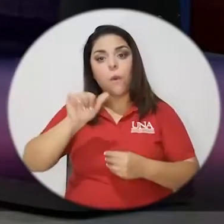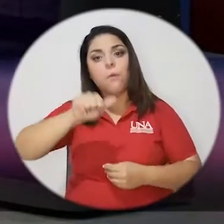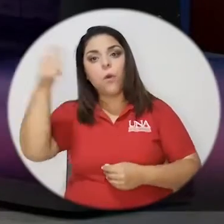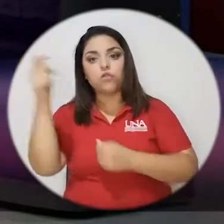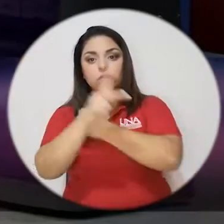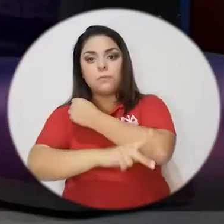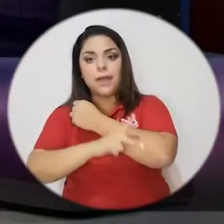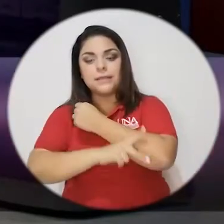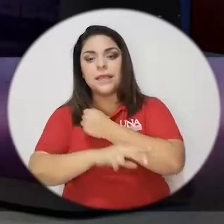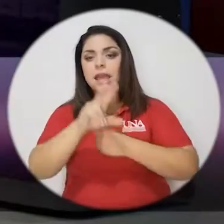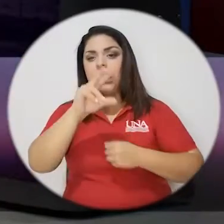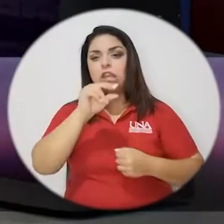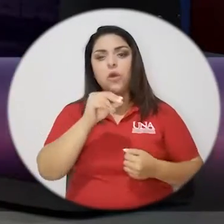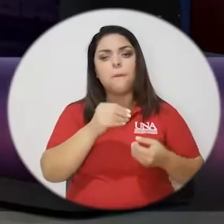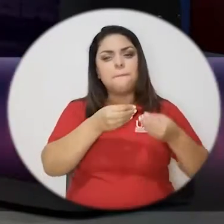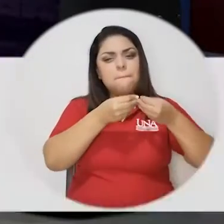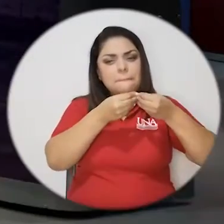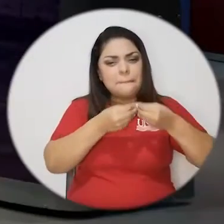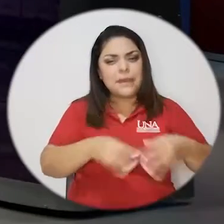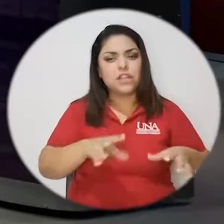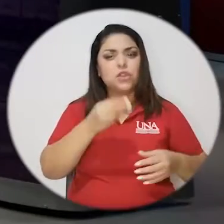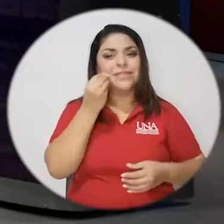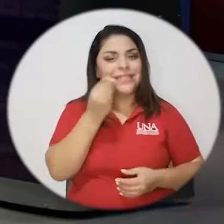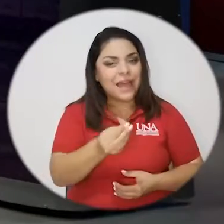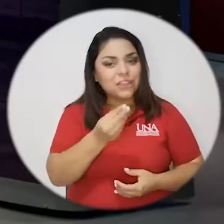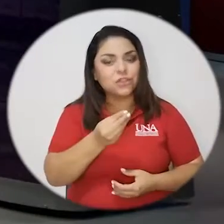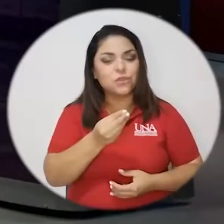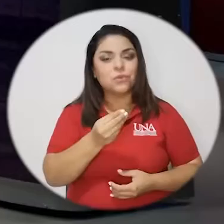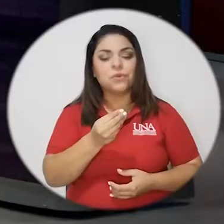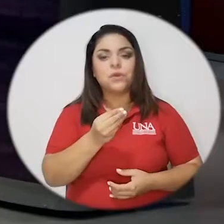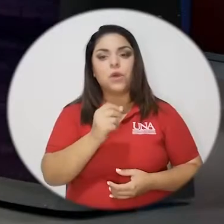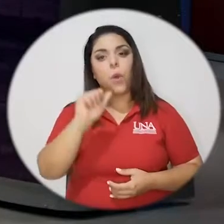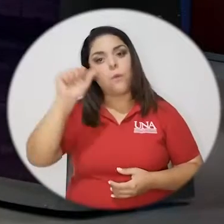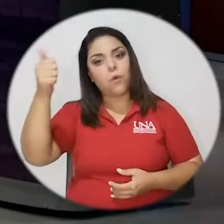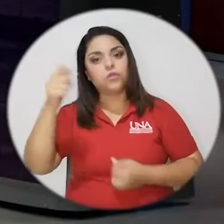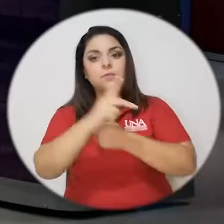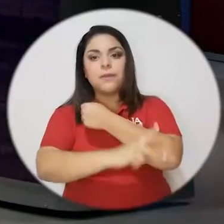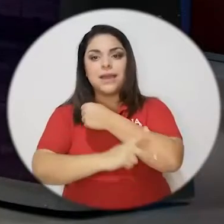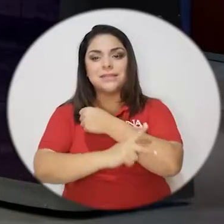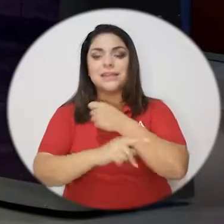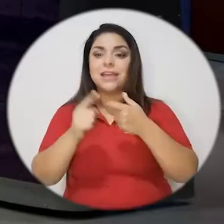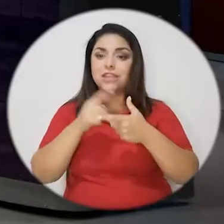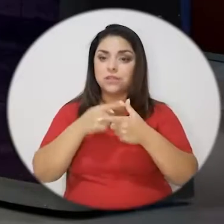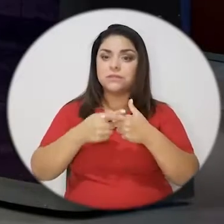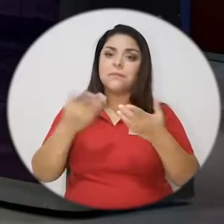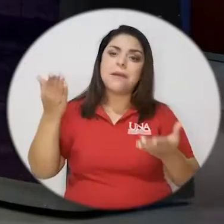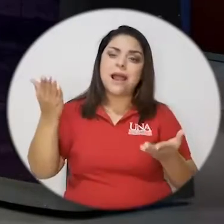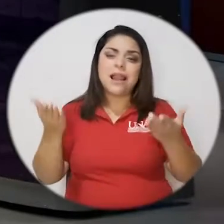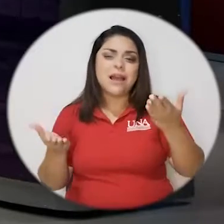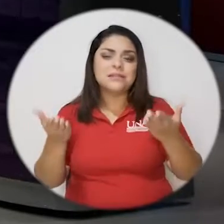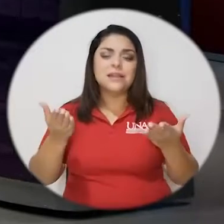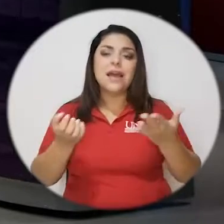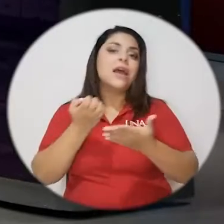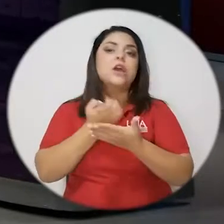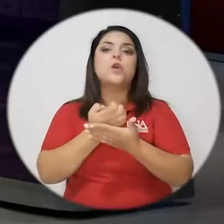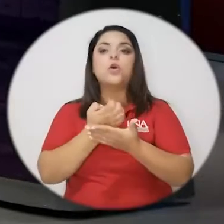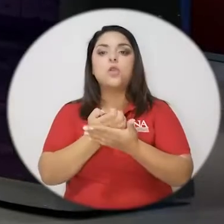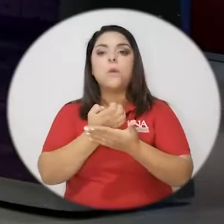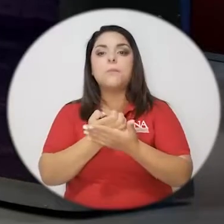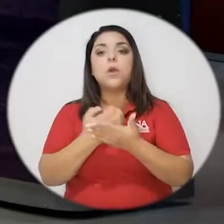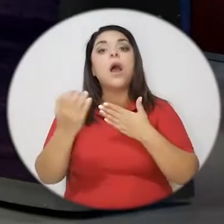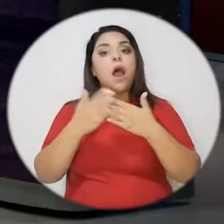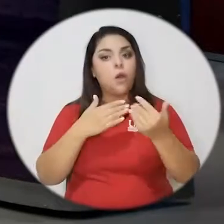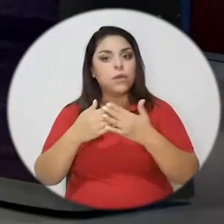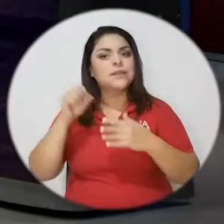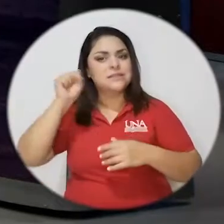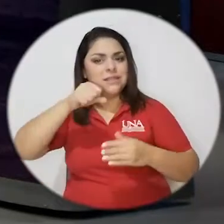otros países y no decrecimos tanto como otros países. Entonces el balance en lo económico, a pesar del efecto